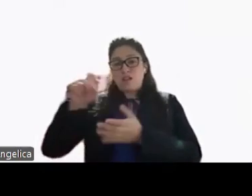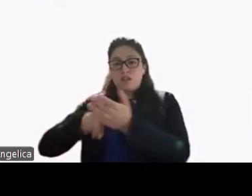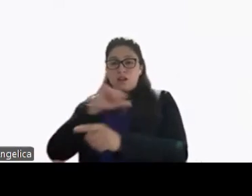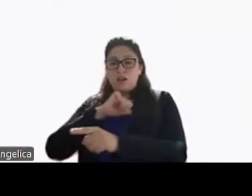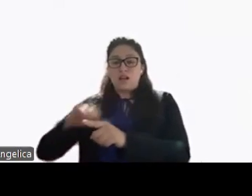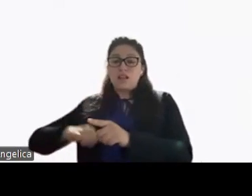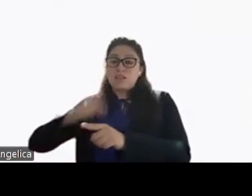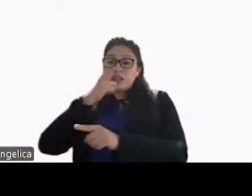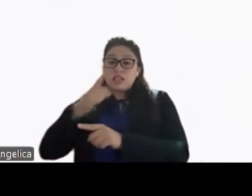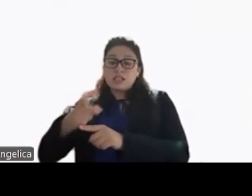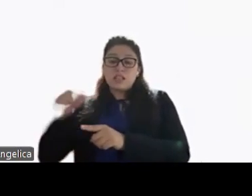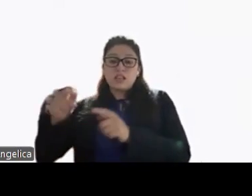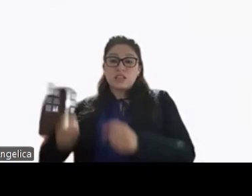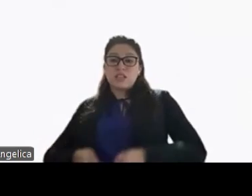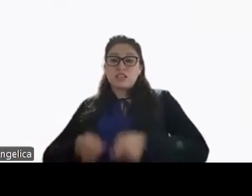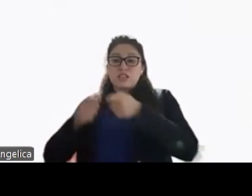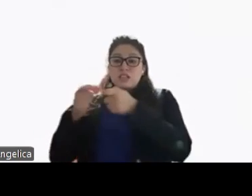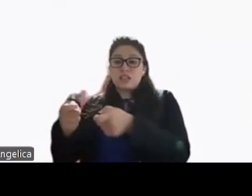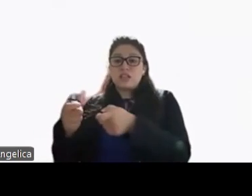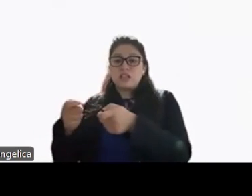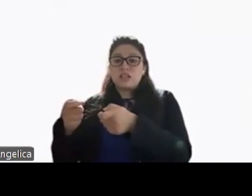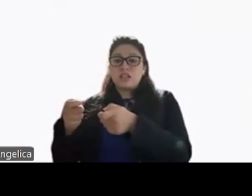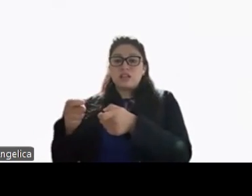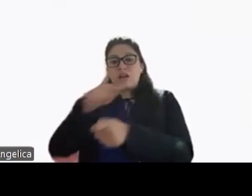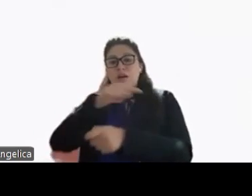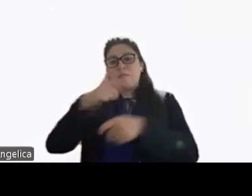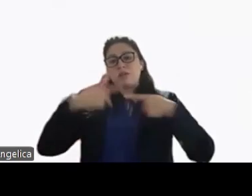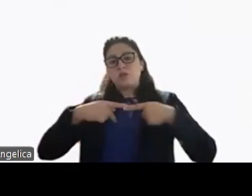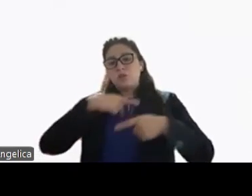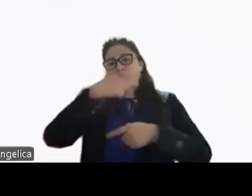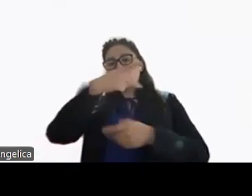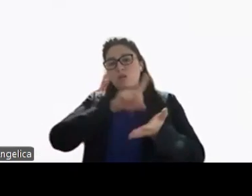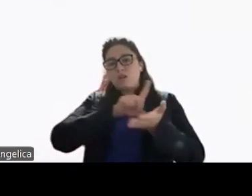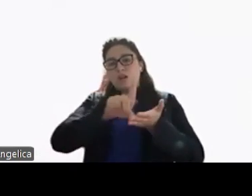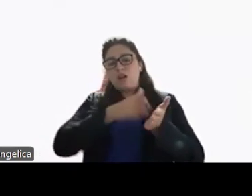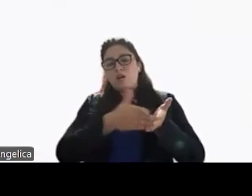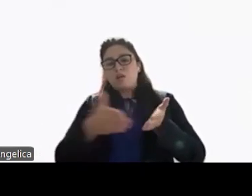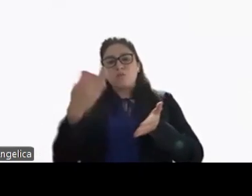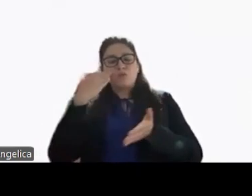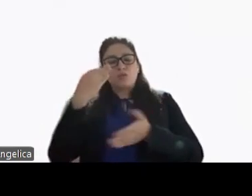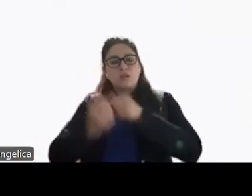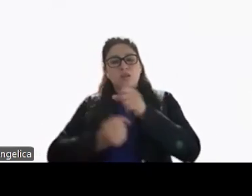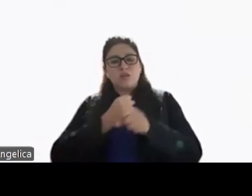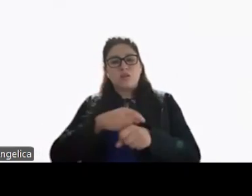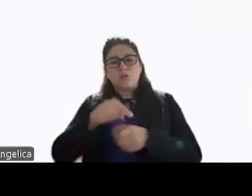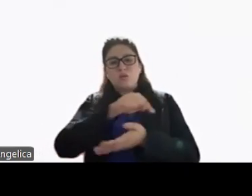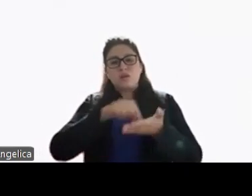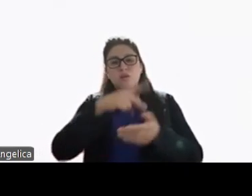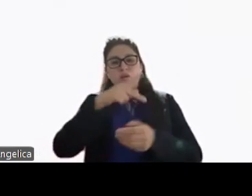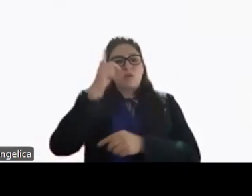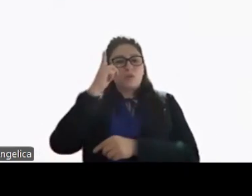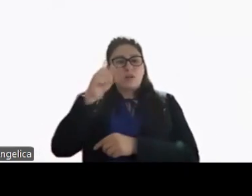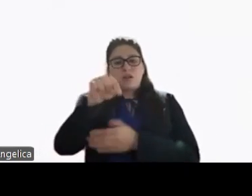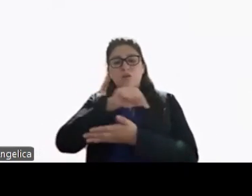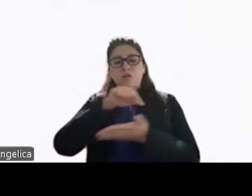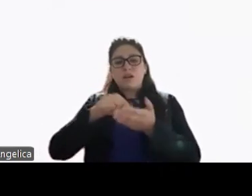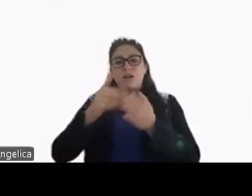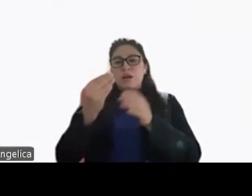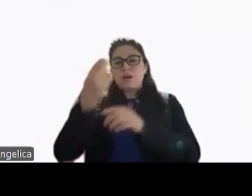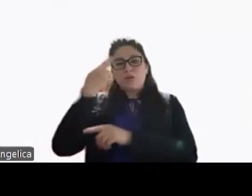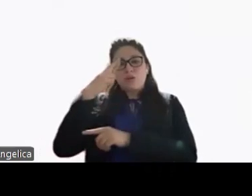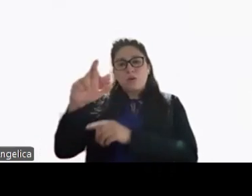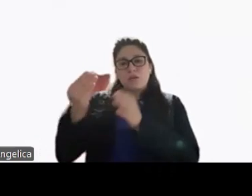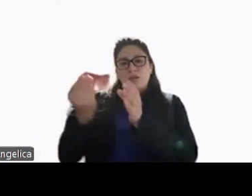un documento por derechos adquiridos en donde establece la actividad de restaurante bar que viene funcionando. Entonces la misma alcaldía